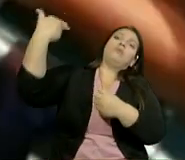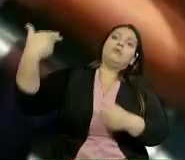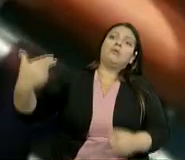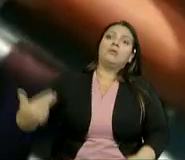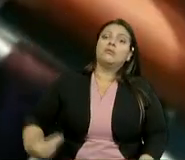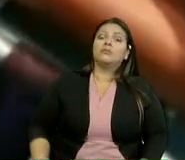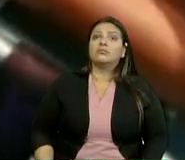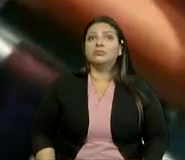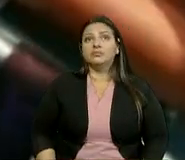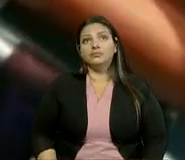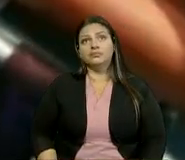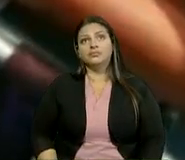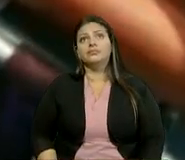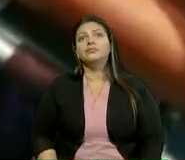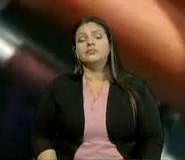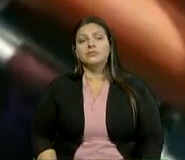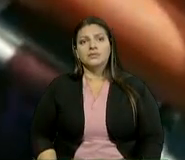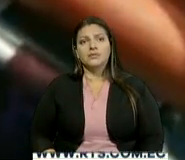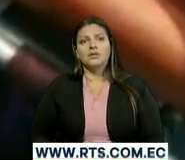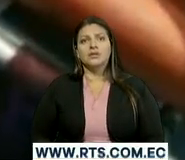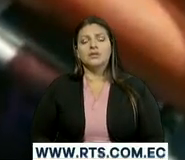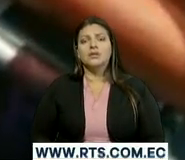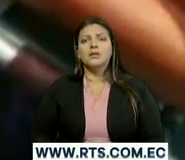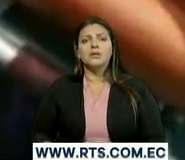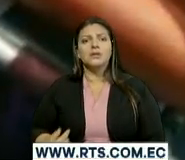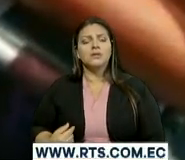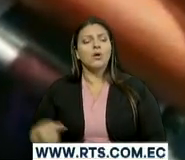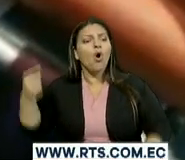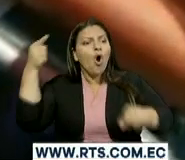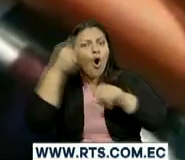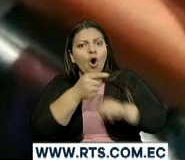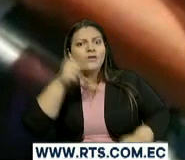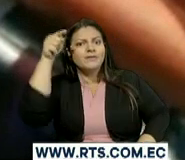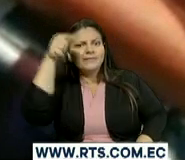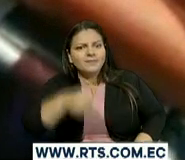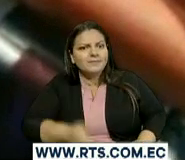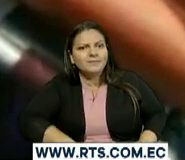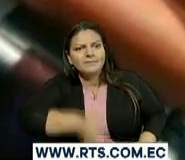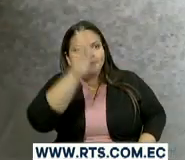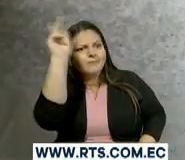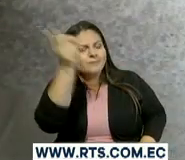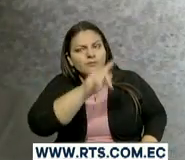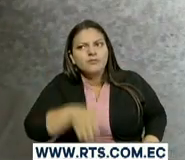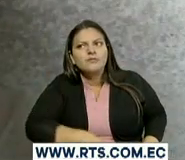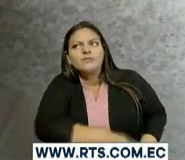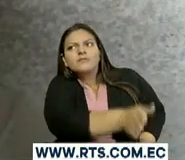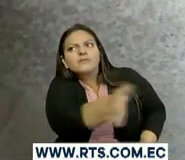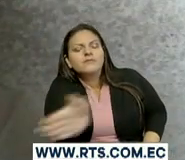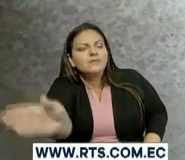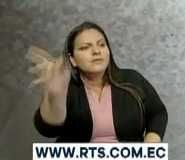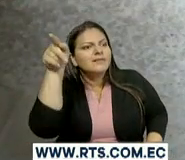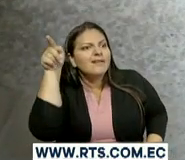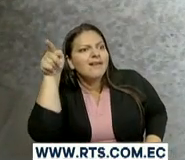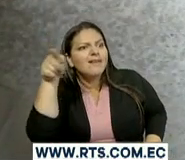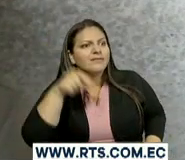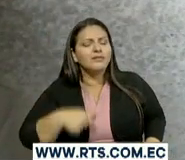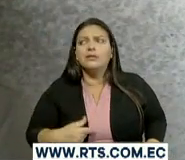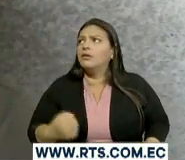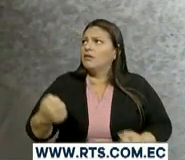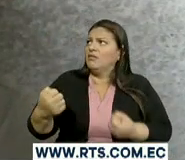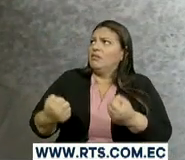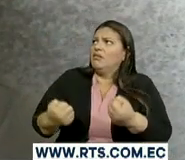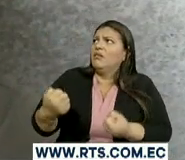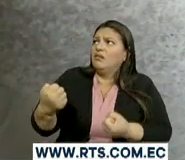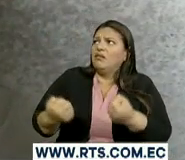Él ha dicho, ¿cómo quieren que maneje? Porque si estoy herido, tú sabrás cómo maneja, ha dicho, pero ya